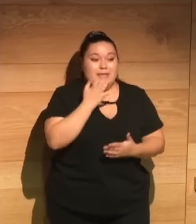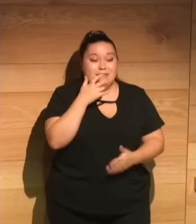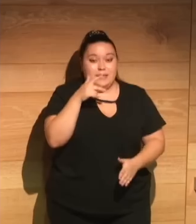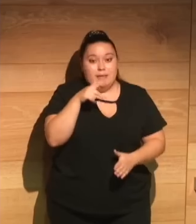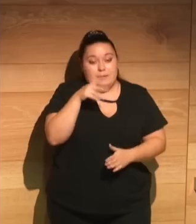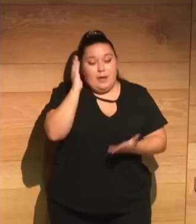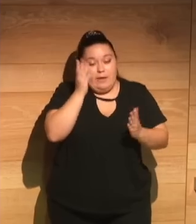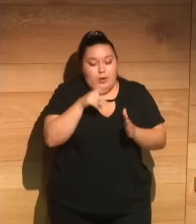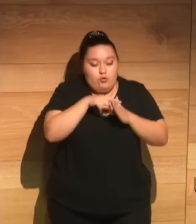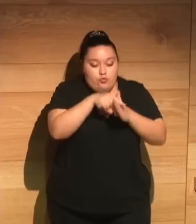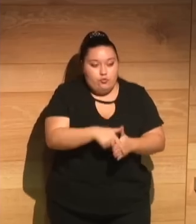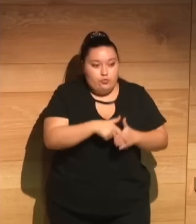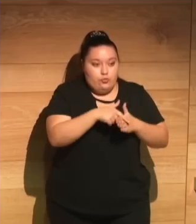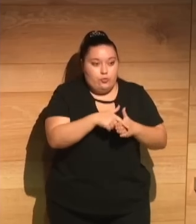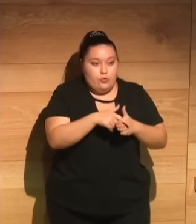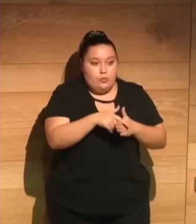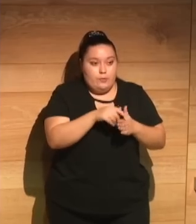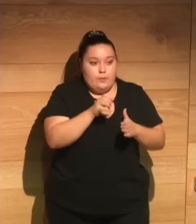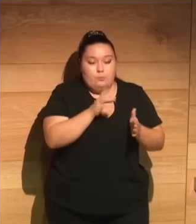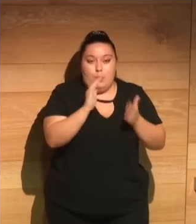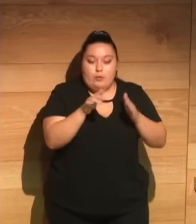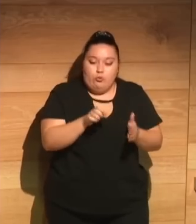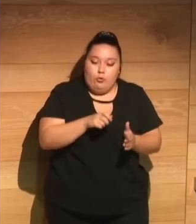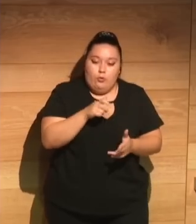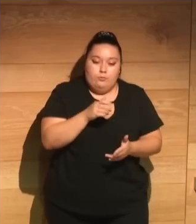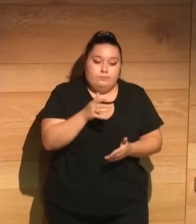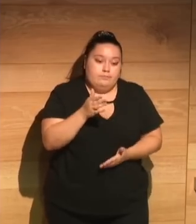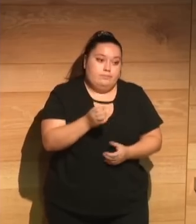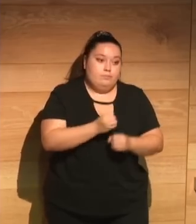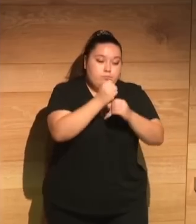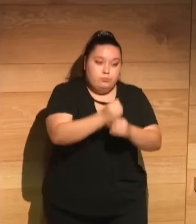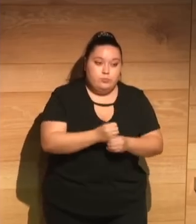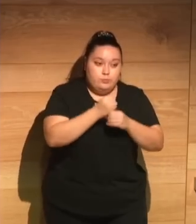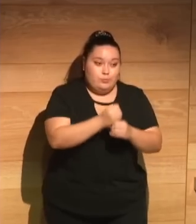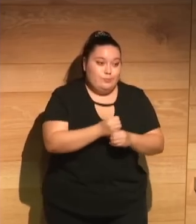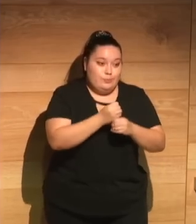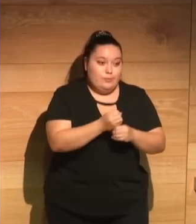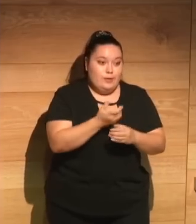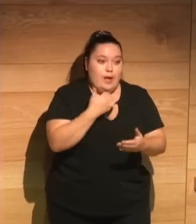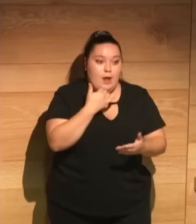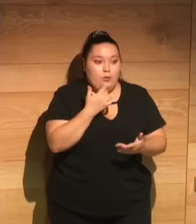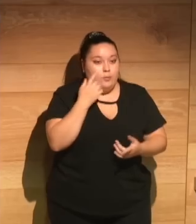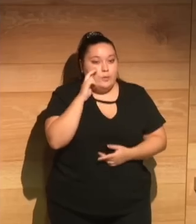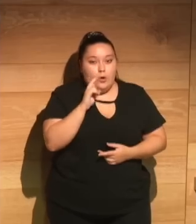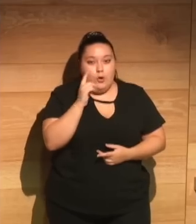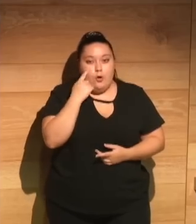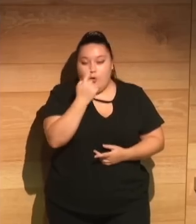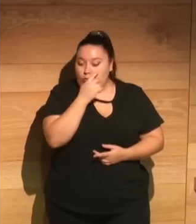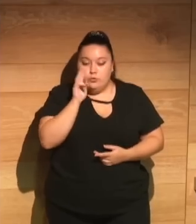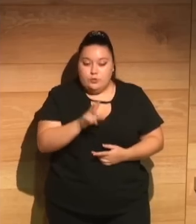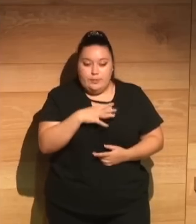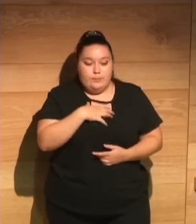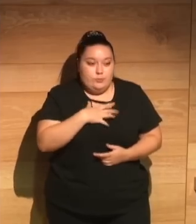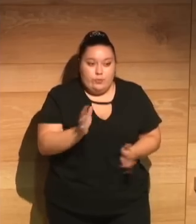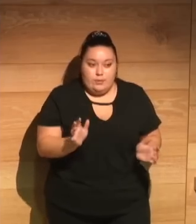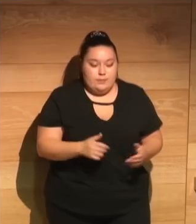en su galopar despegan las cuatro patas del suelo, unos sostenían que sí, otros sostenían que no, eran absolutamente indemostrables. El ojo humano no permite descomponer la